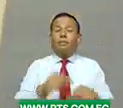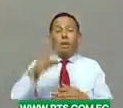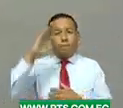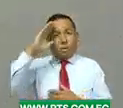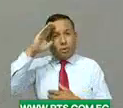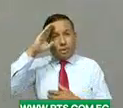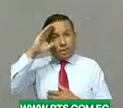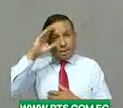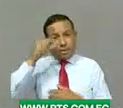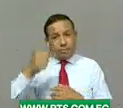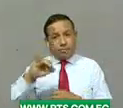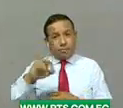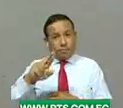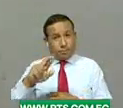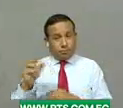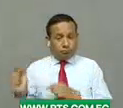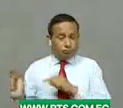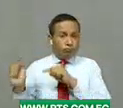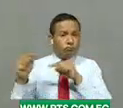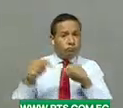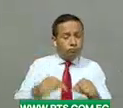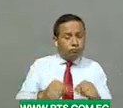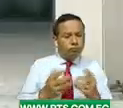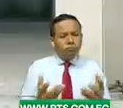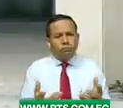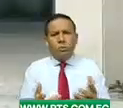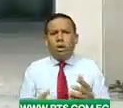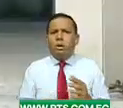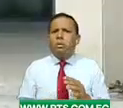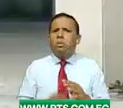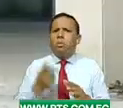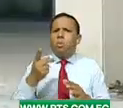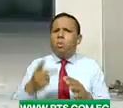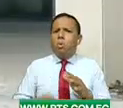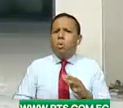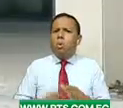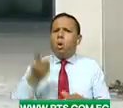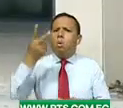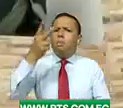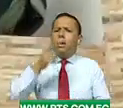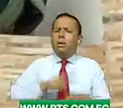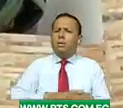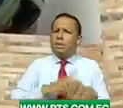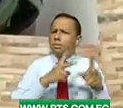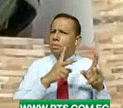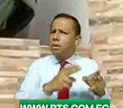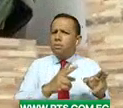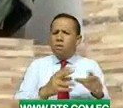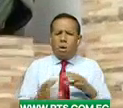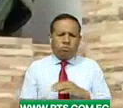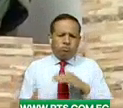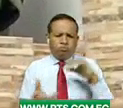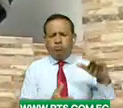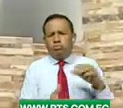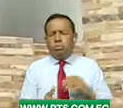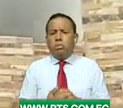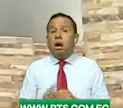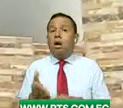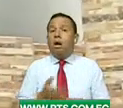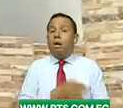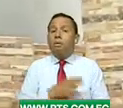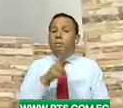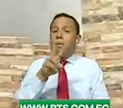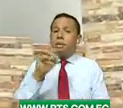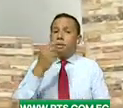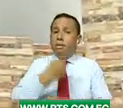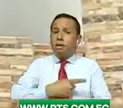de Intervención y Rescate. Se conoció que este sería el segundo atentado que se registra en esta vivienda. Hace 20 días atrás